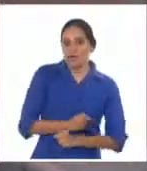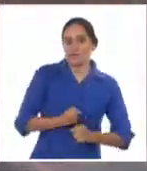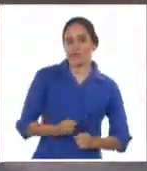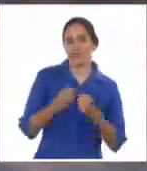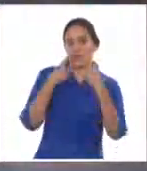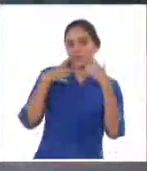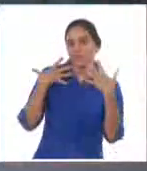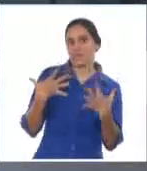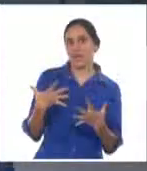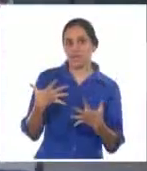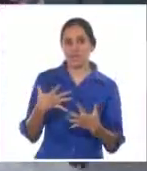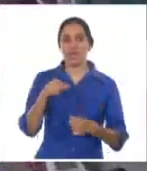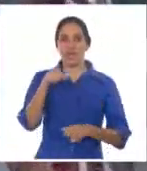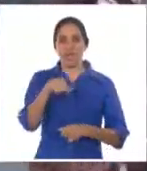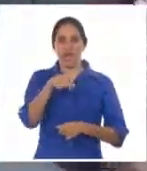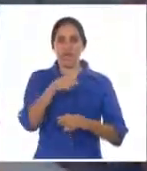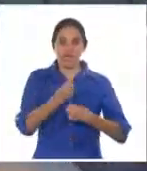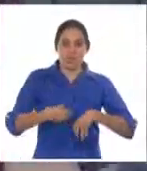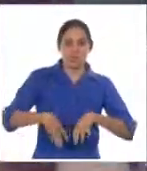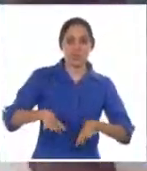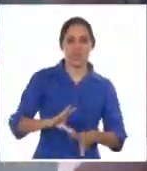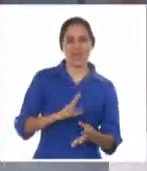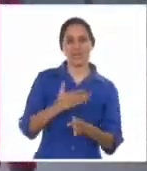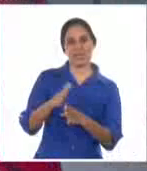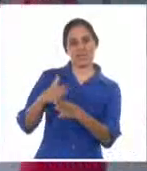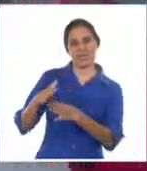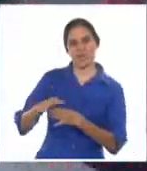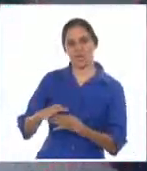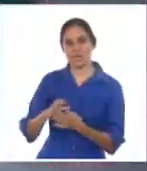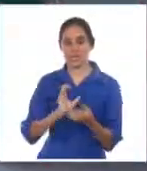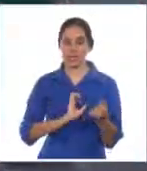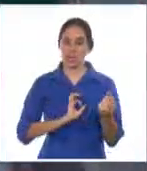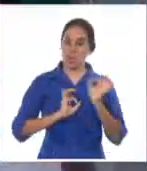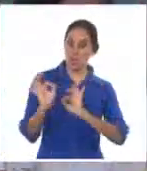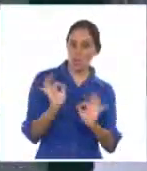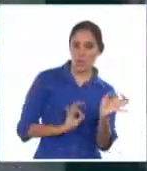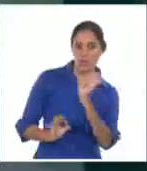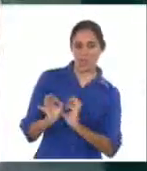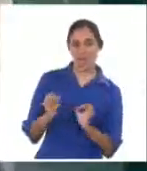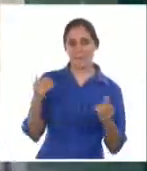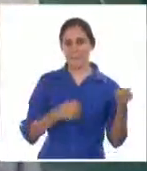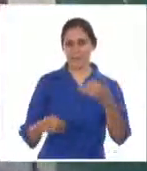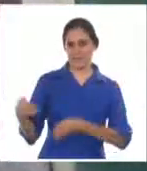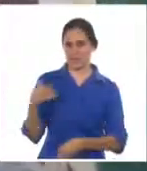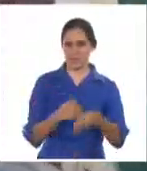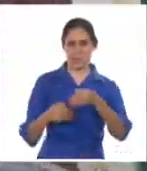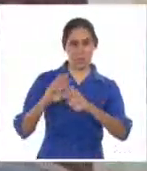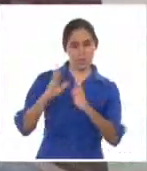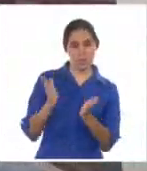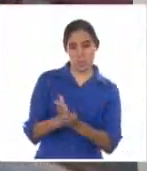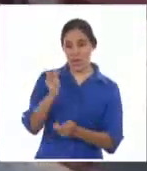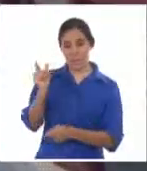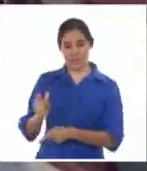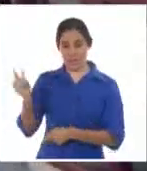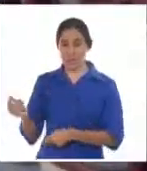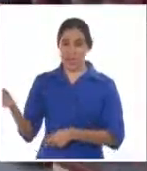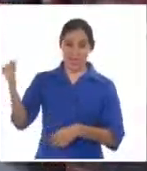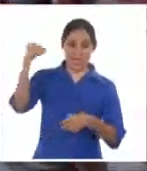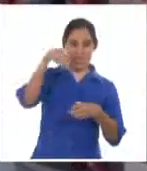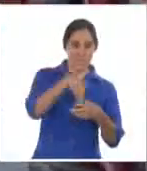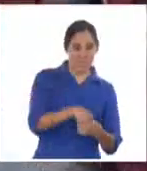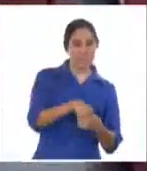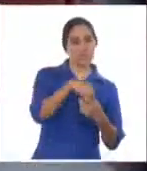sociedad, establecer un adecuado monitoreo y asegurar la participación comprometida de todos los actores sociales